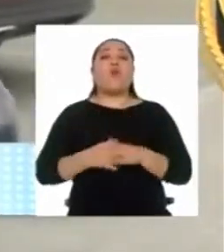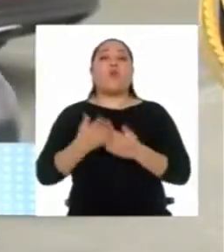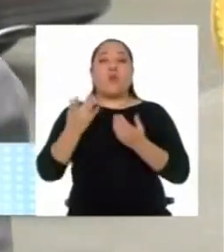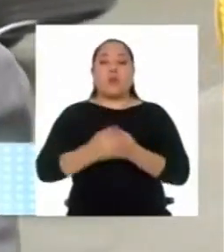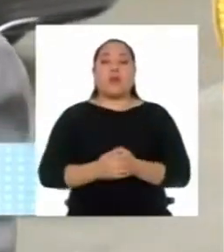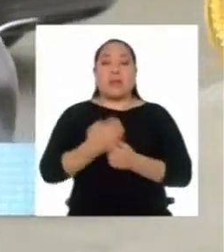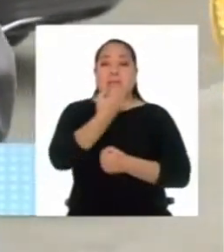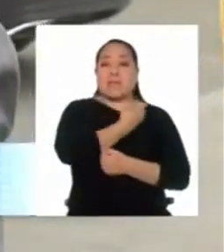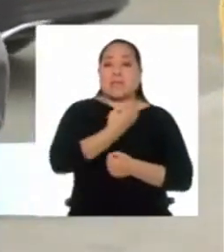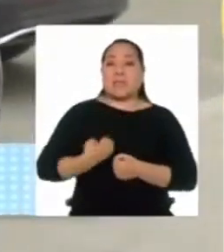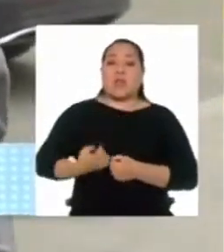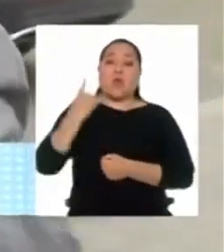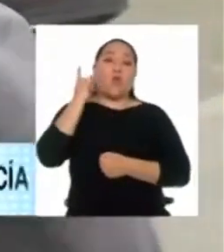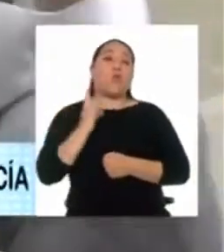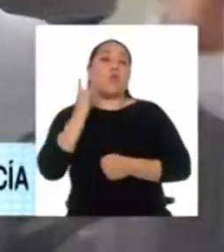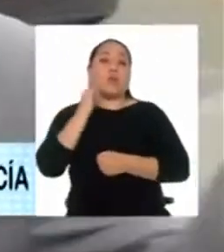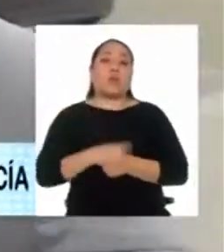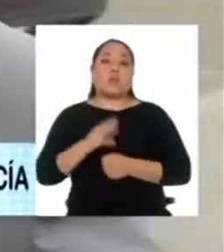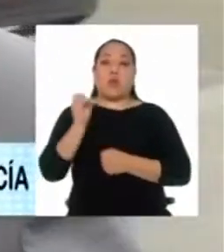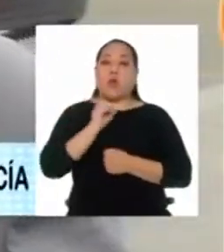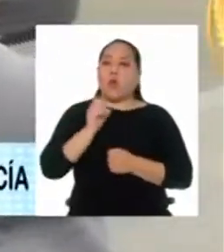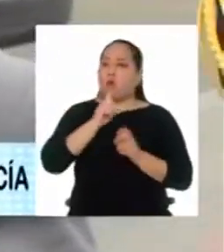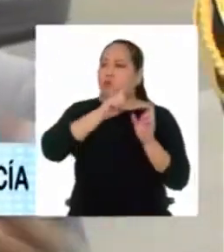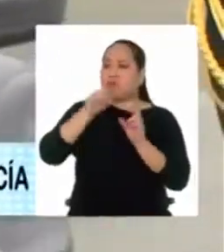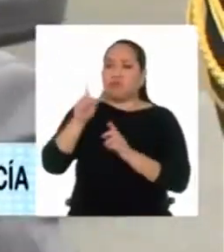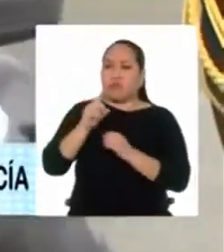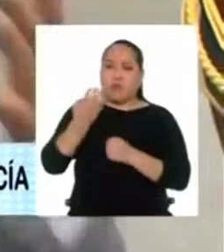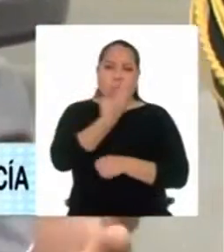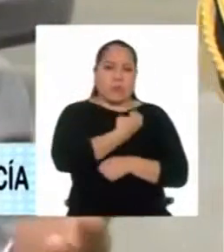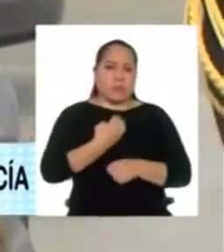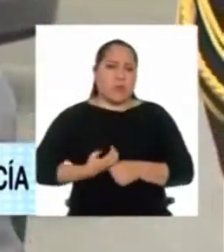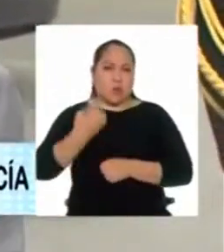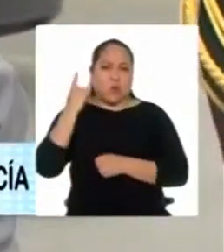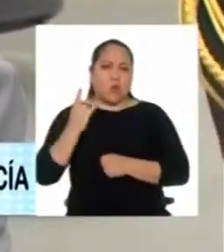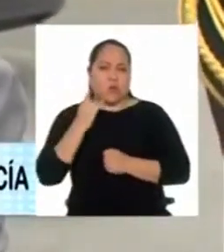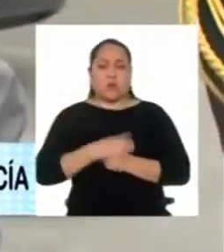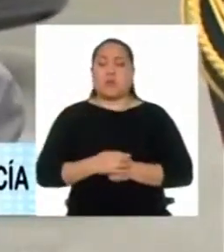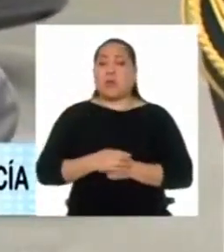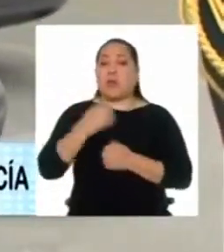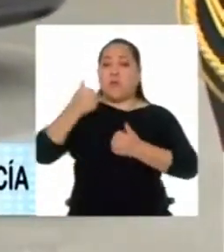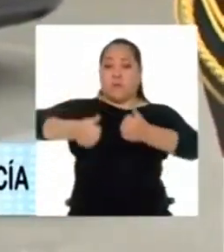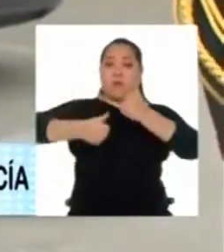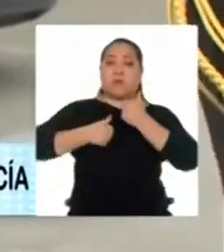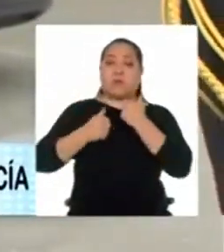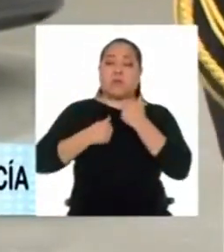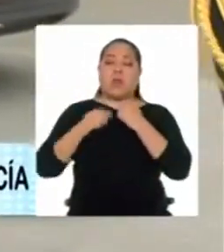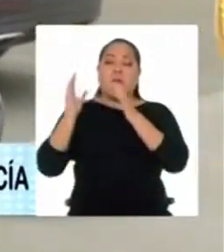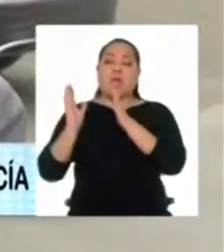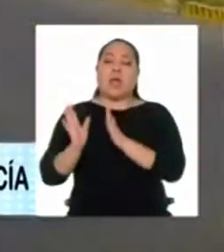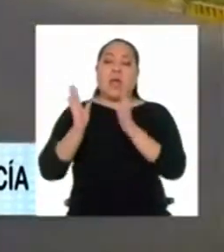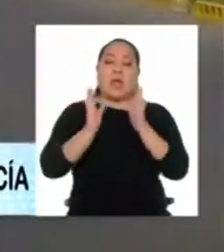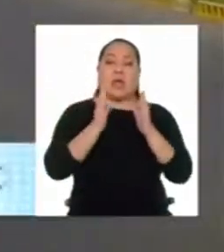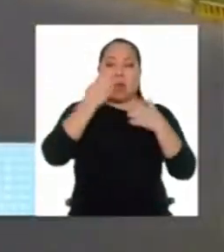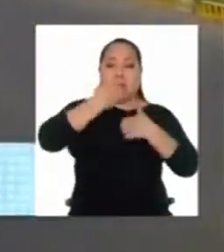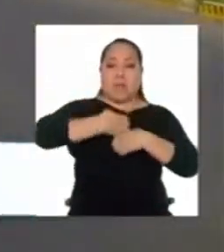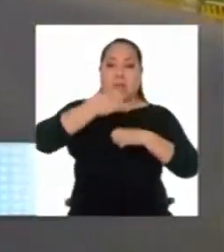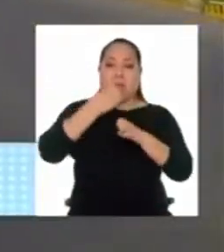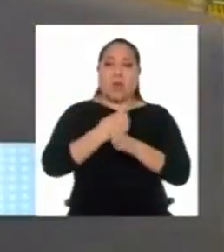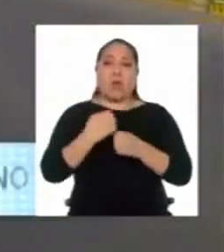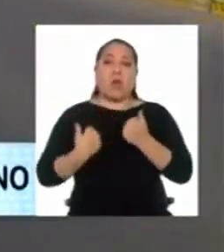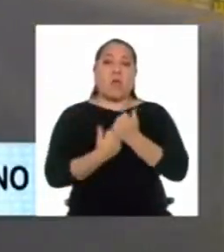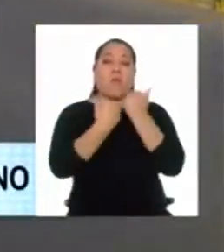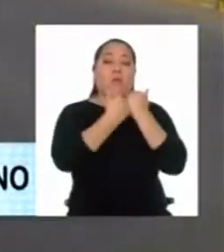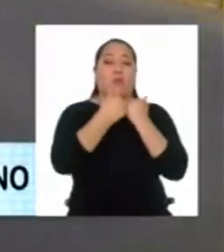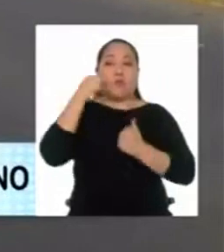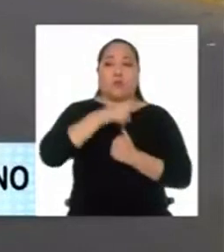estado de emergencia o sin estado de emergencia. Anunció que las Fuerzas Armadas evalúan crear un batallón de apoyo al orden interno. En este